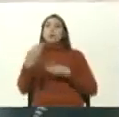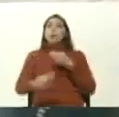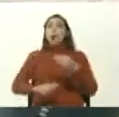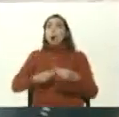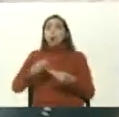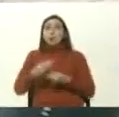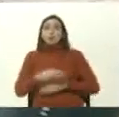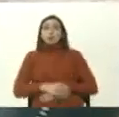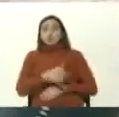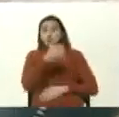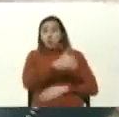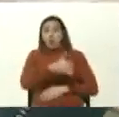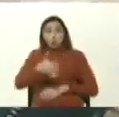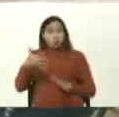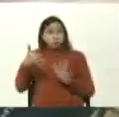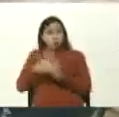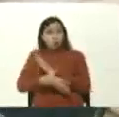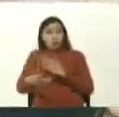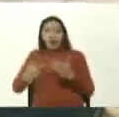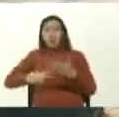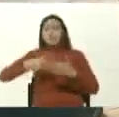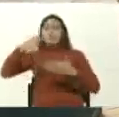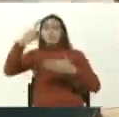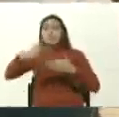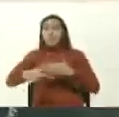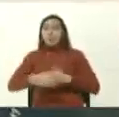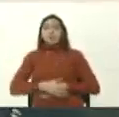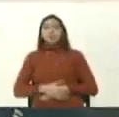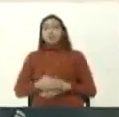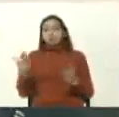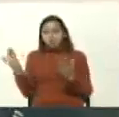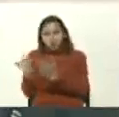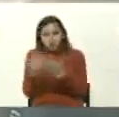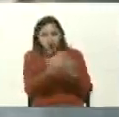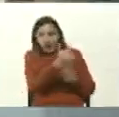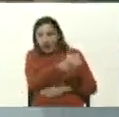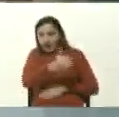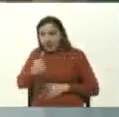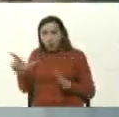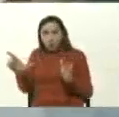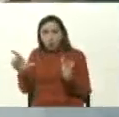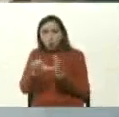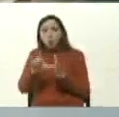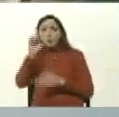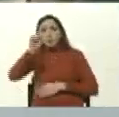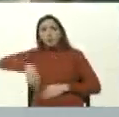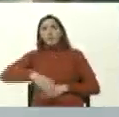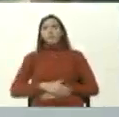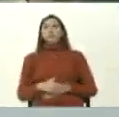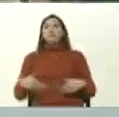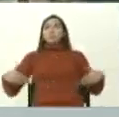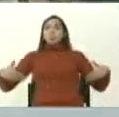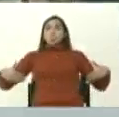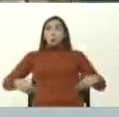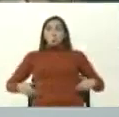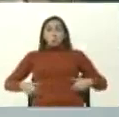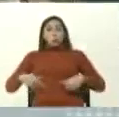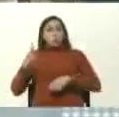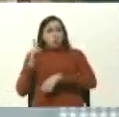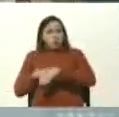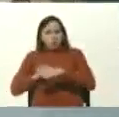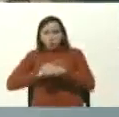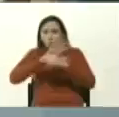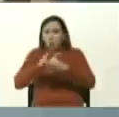bueno, cada uno de acuerdo al plan, a cada colegio, a cada plantel. Es un esfuerzo que en el marco de la pandemia,